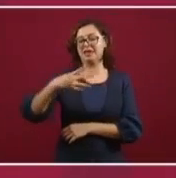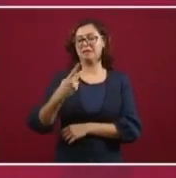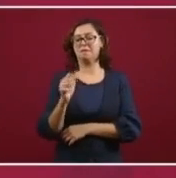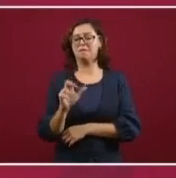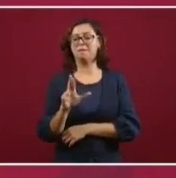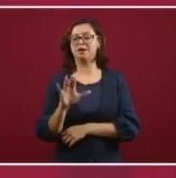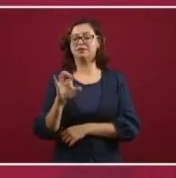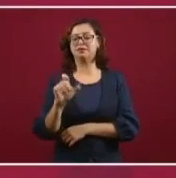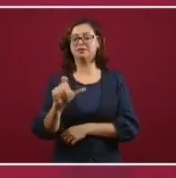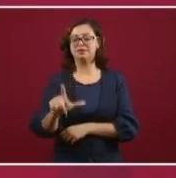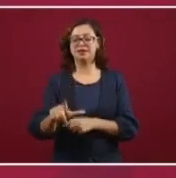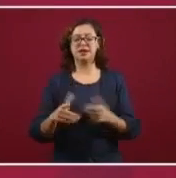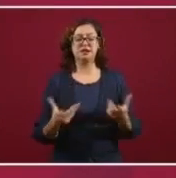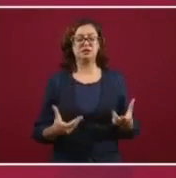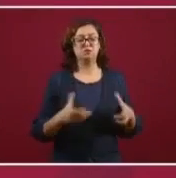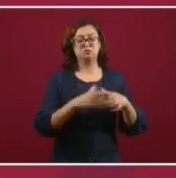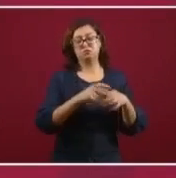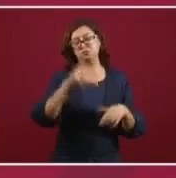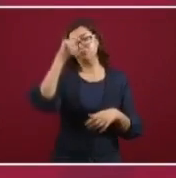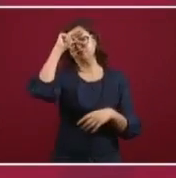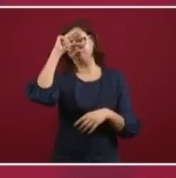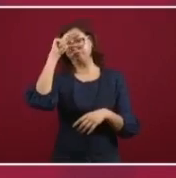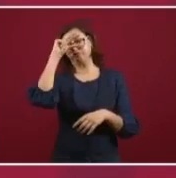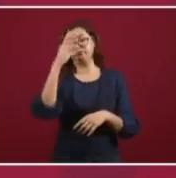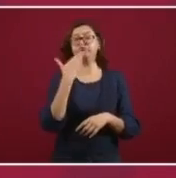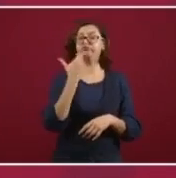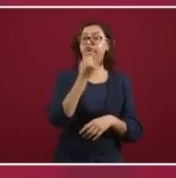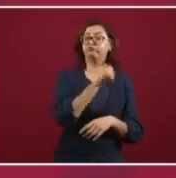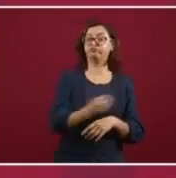y los intelectuales,